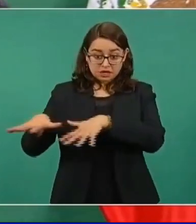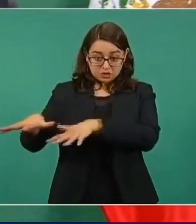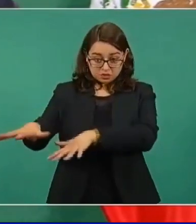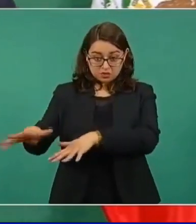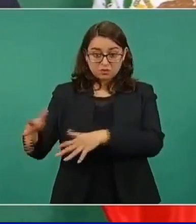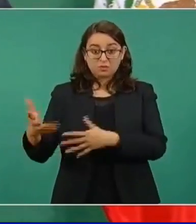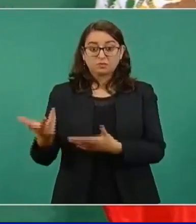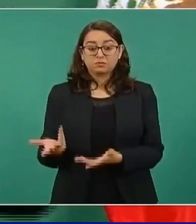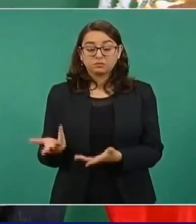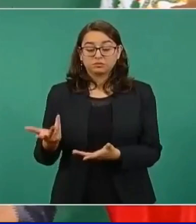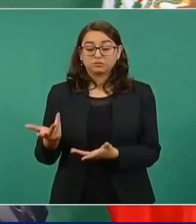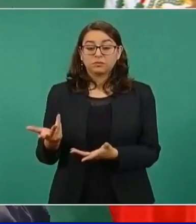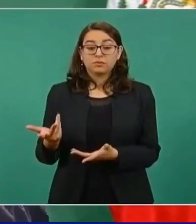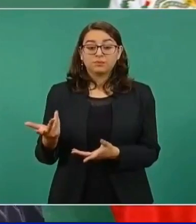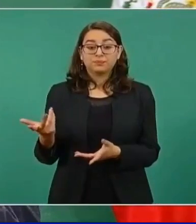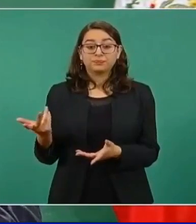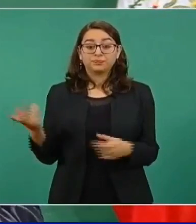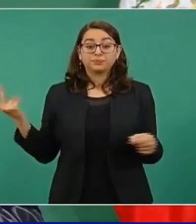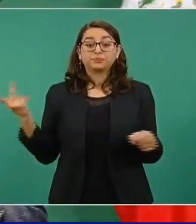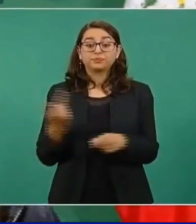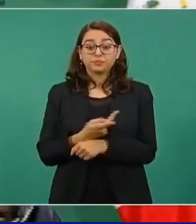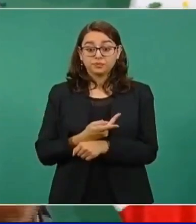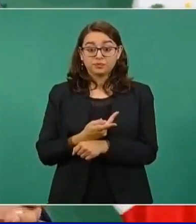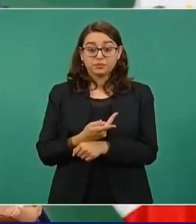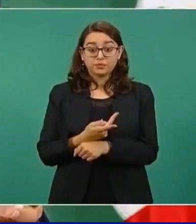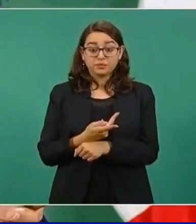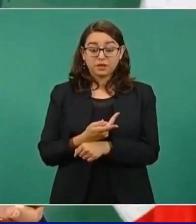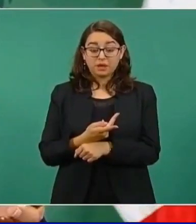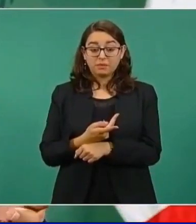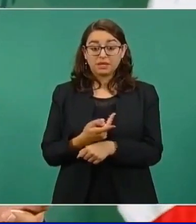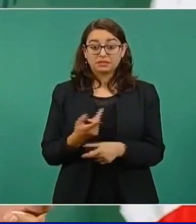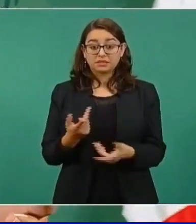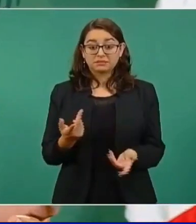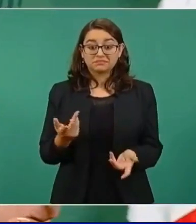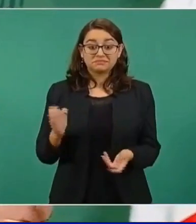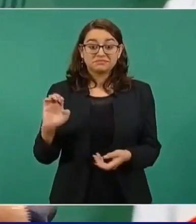por la política de beneficiar